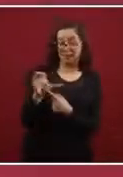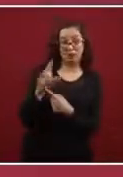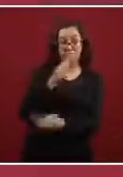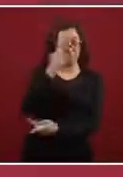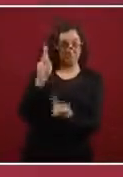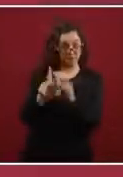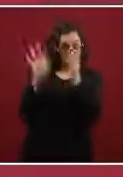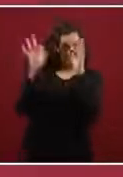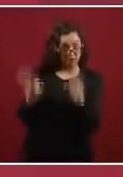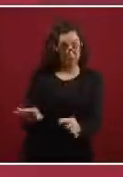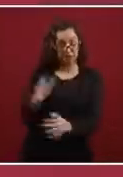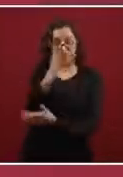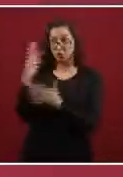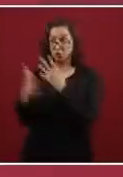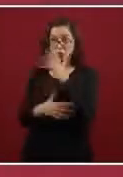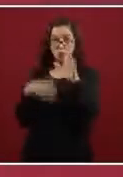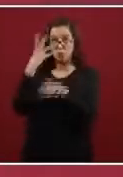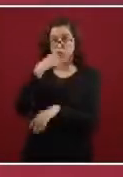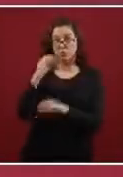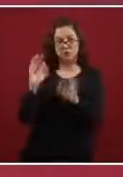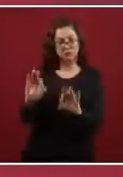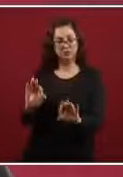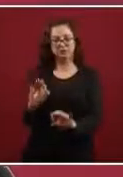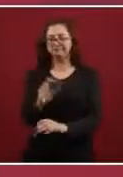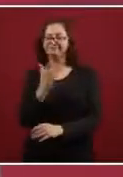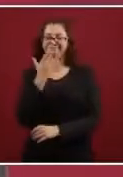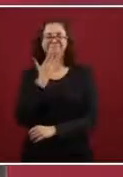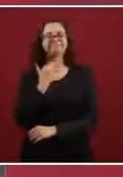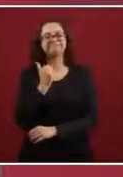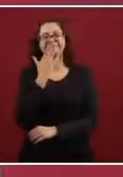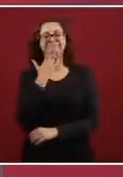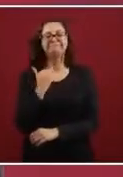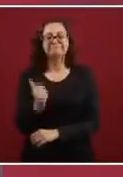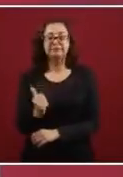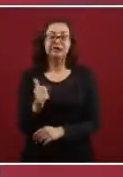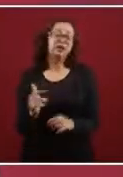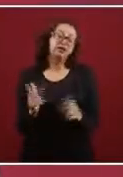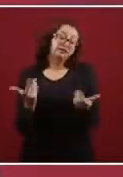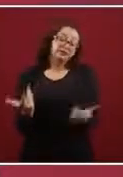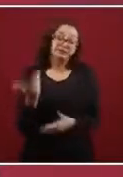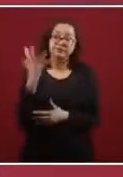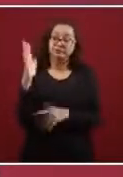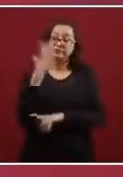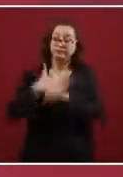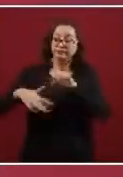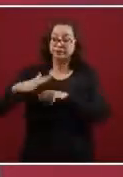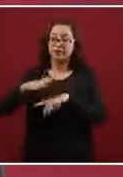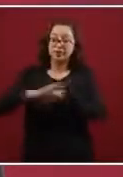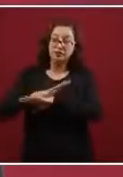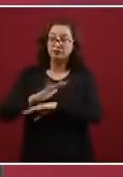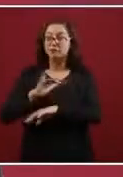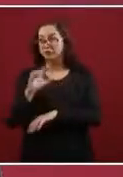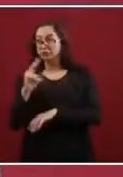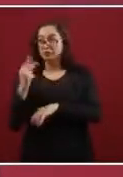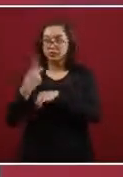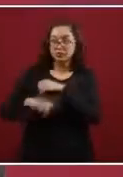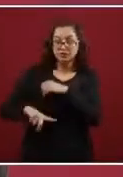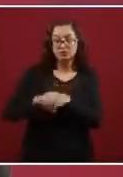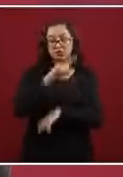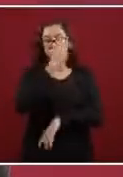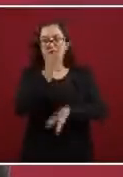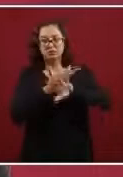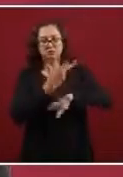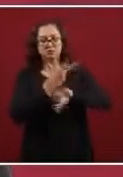que el aspecto de cambio climático, dadas las percepciones y las opiniones del gobierno de Estados Unidos, nunca